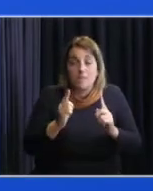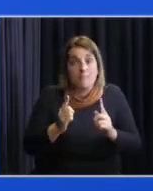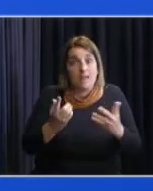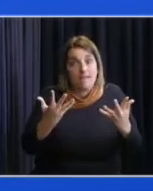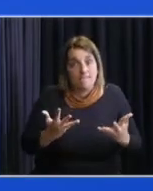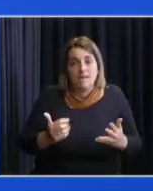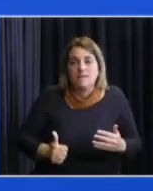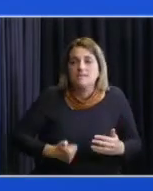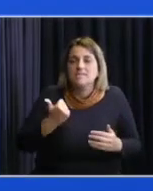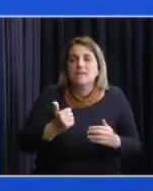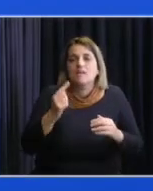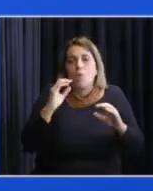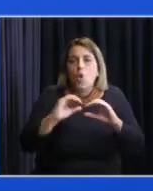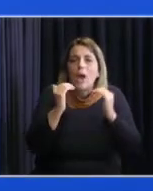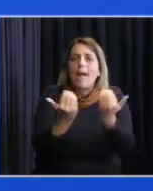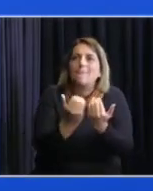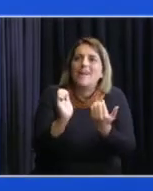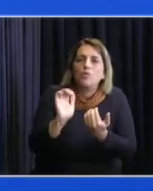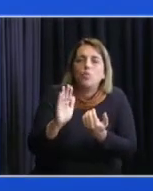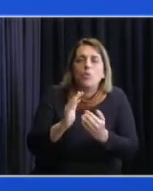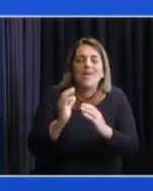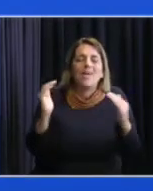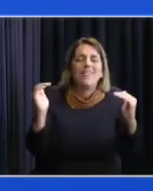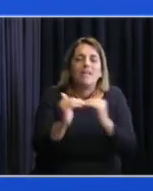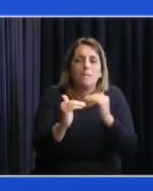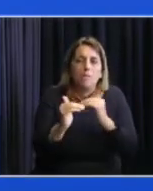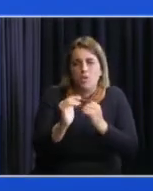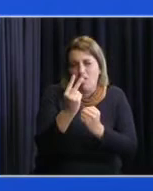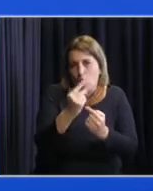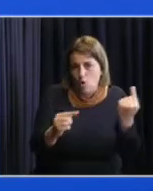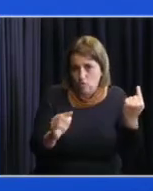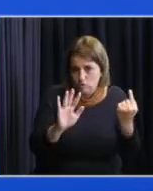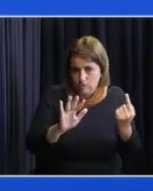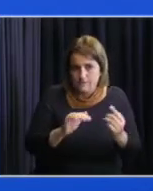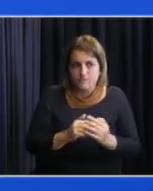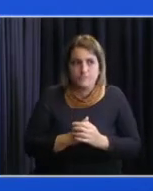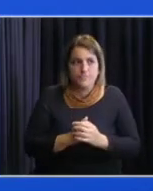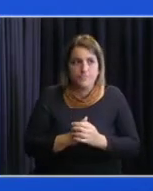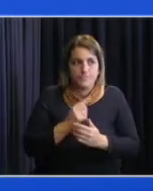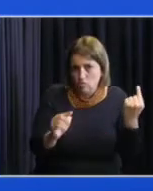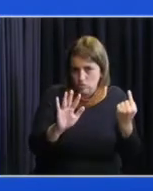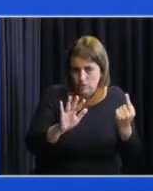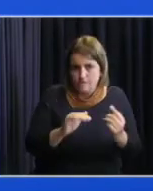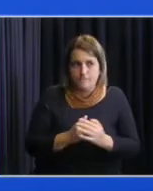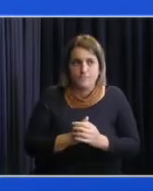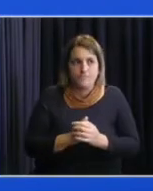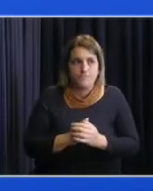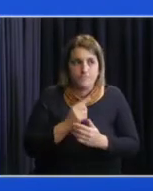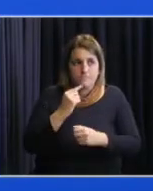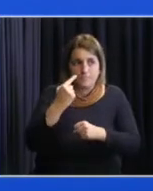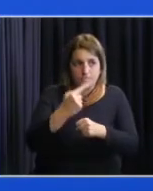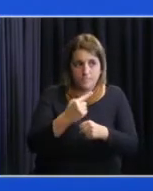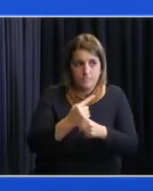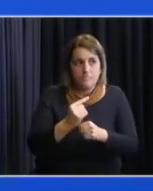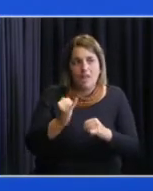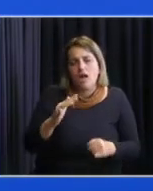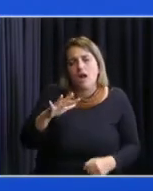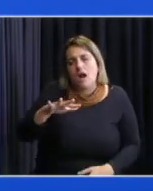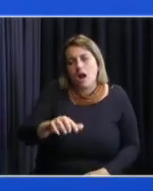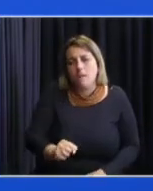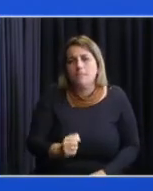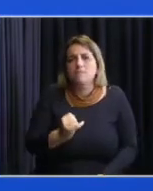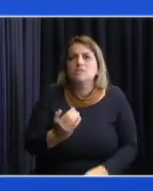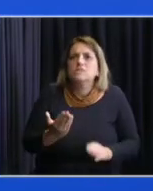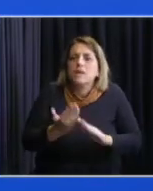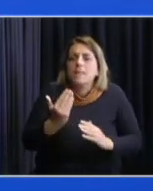y la disposición de alcohol en gel también en cada coche. Lo primero es un compromiso de aumentar